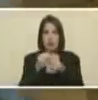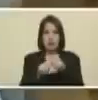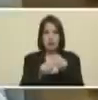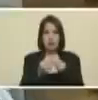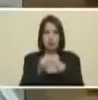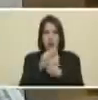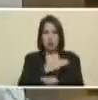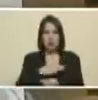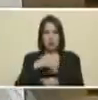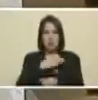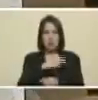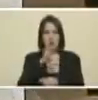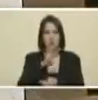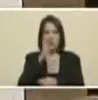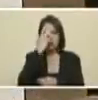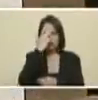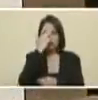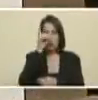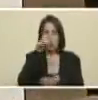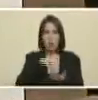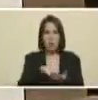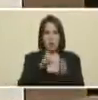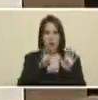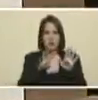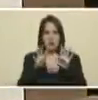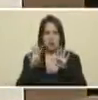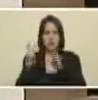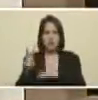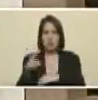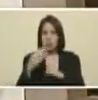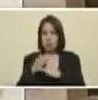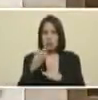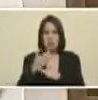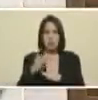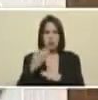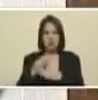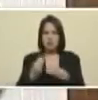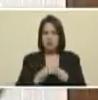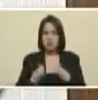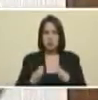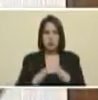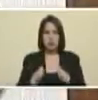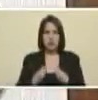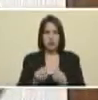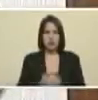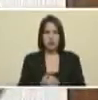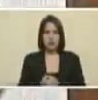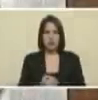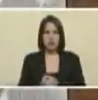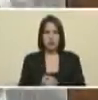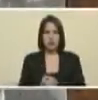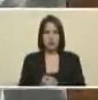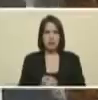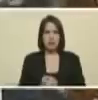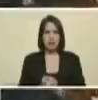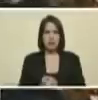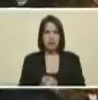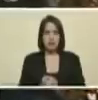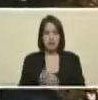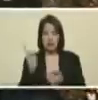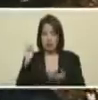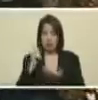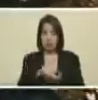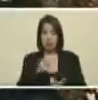de febrero de 1992 a riesgo de su propia vida. Llegó solito con su viejo fusil